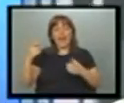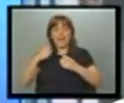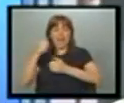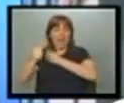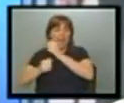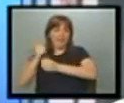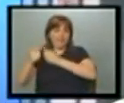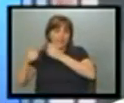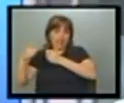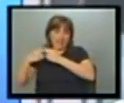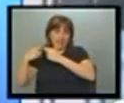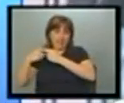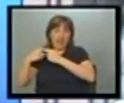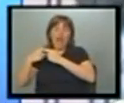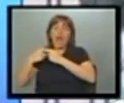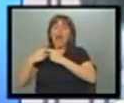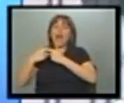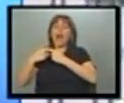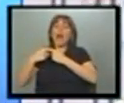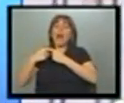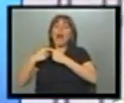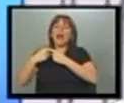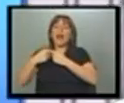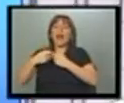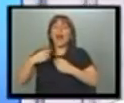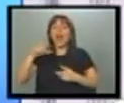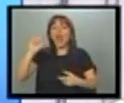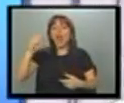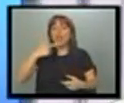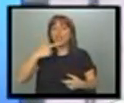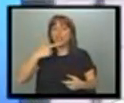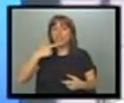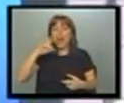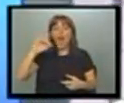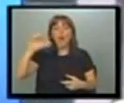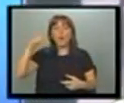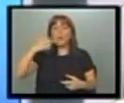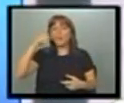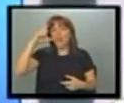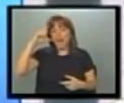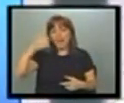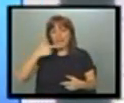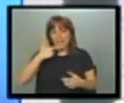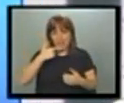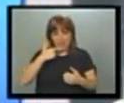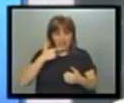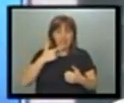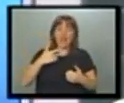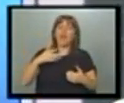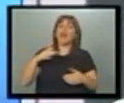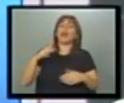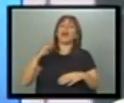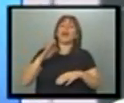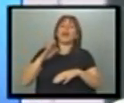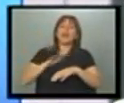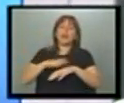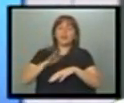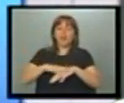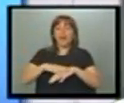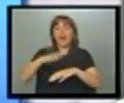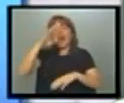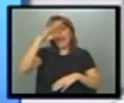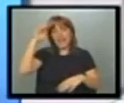sus dos hijos, de Máximo y de Florencia, pero la imputación es contra Cristina y contra Máximo. A ver,